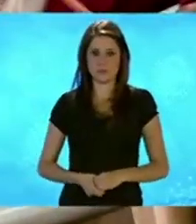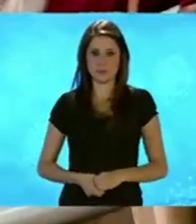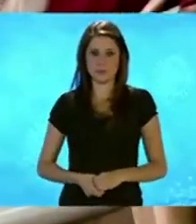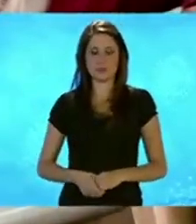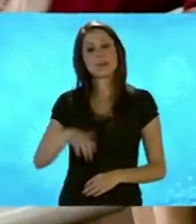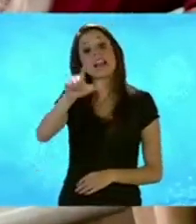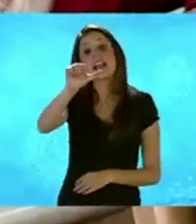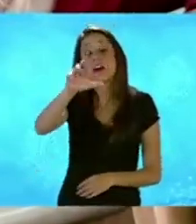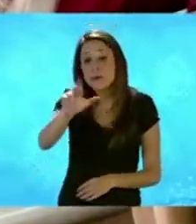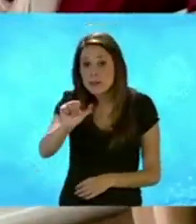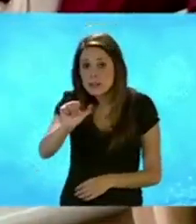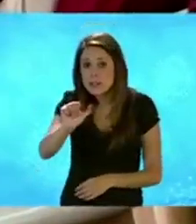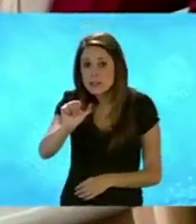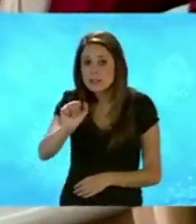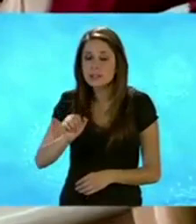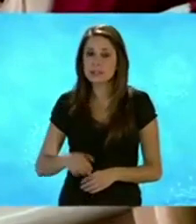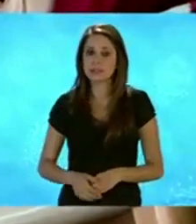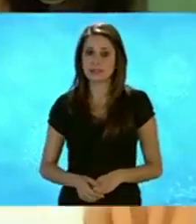Laura,